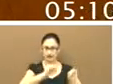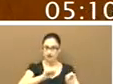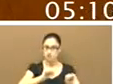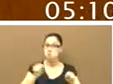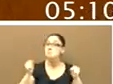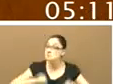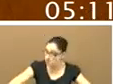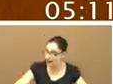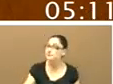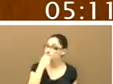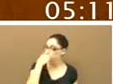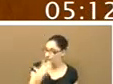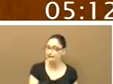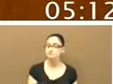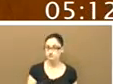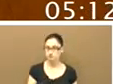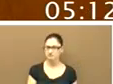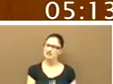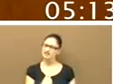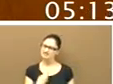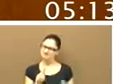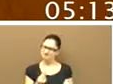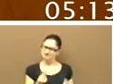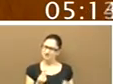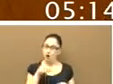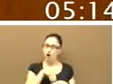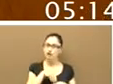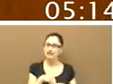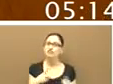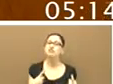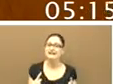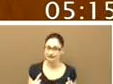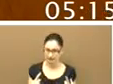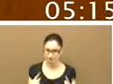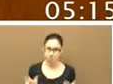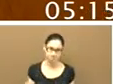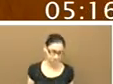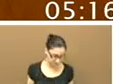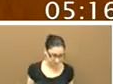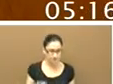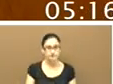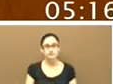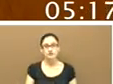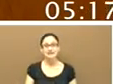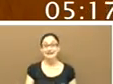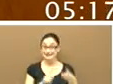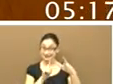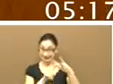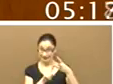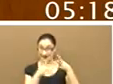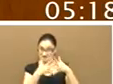Pues muy bien. Pero se me queda un poco vacío de contenido y me hubiera gustado que profundizásemos más. Y luego ya cuando leo el tercer